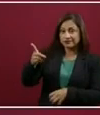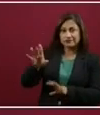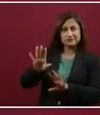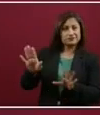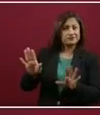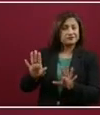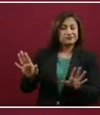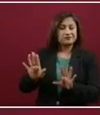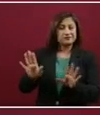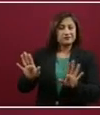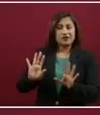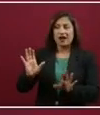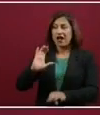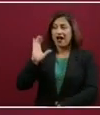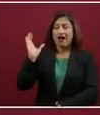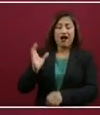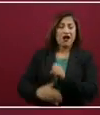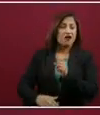se terminó